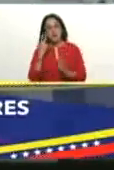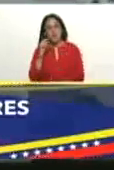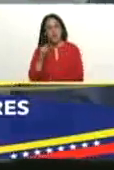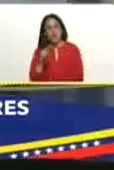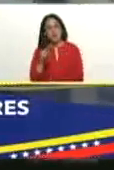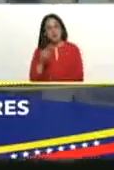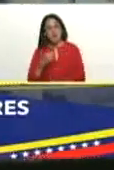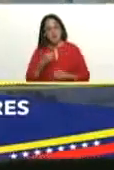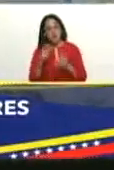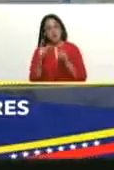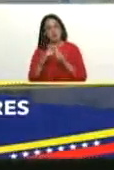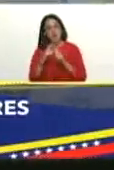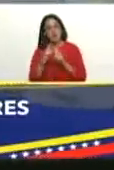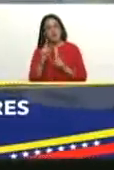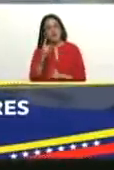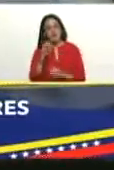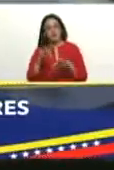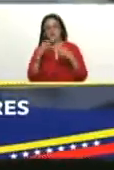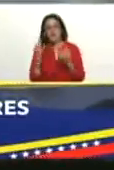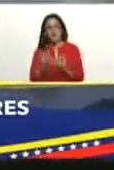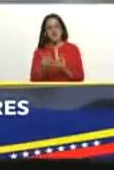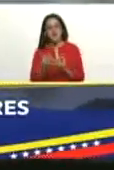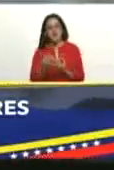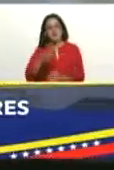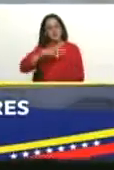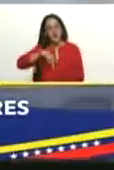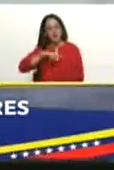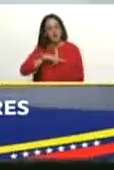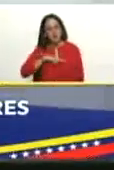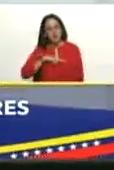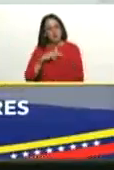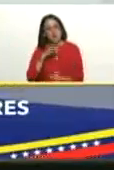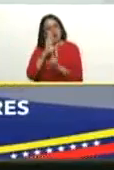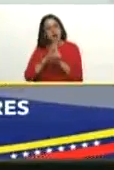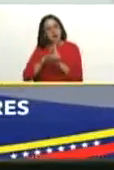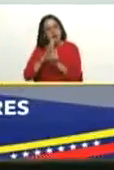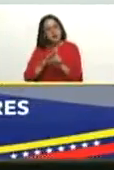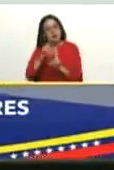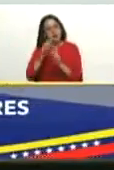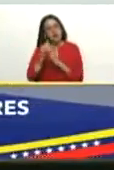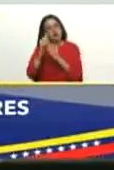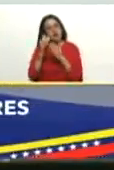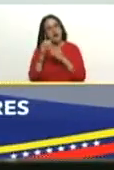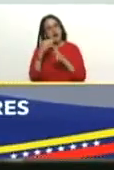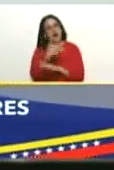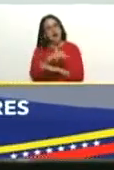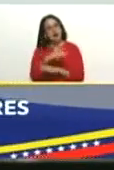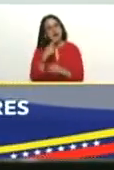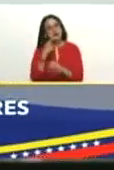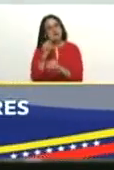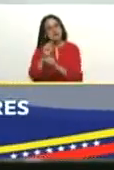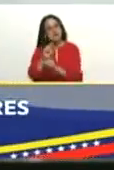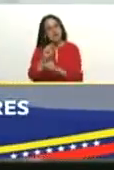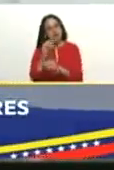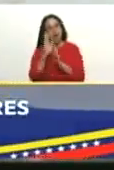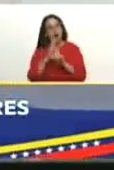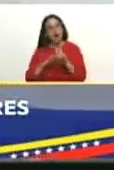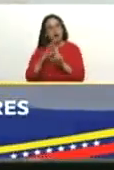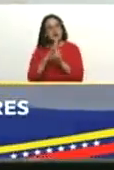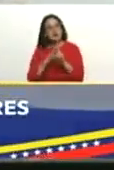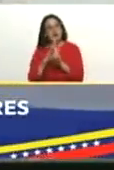doy la palabra a uno de la familia. Nosotros lo tratamos con cariño porque es un líder de calle y le decimos con aquel cariño, el gordito de